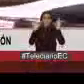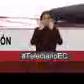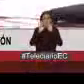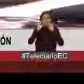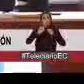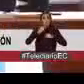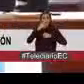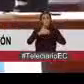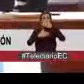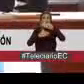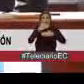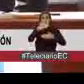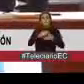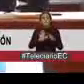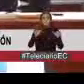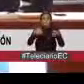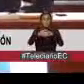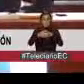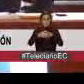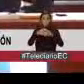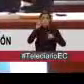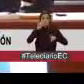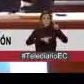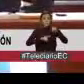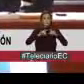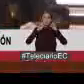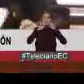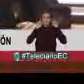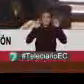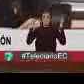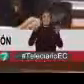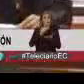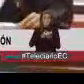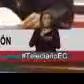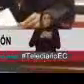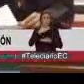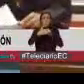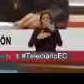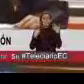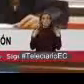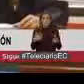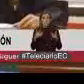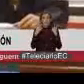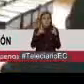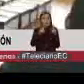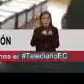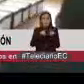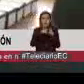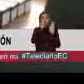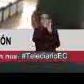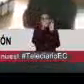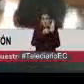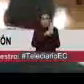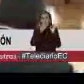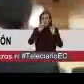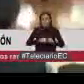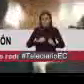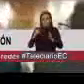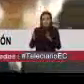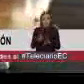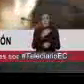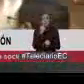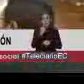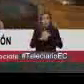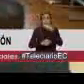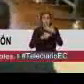está tipificado el cohecho, la concusión, el enriquecimiento ilícito, entre otros. Pero también hay normas que favorecen la corrupción,